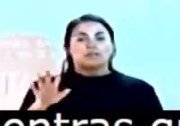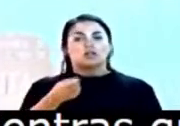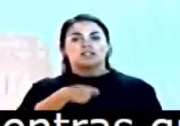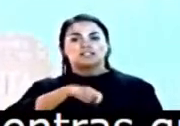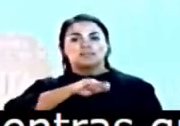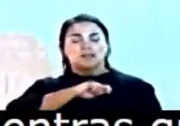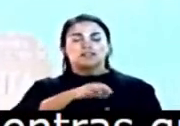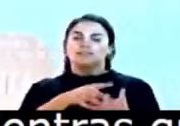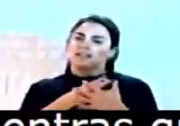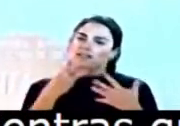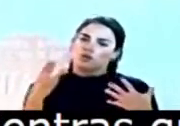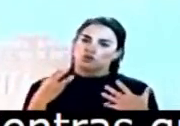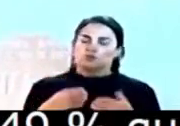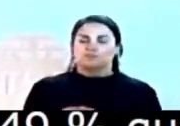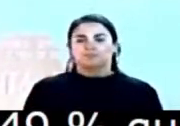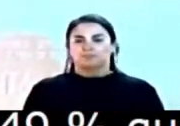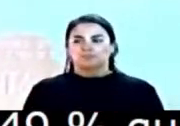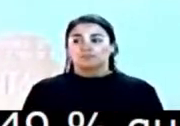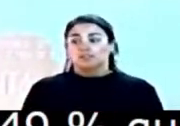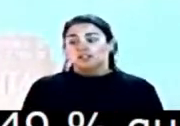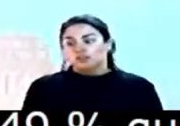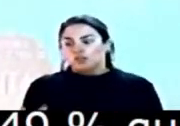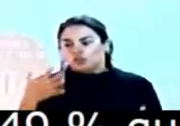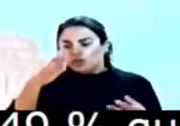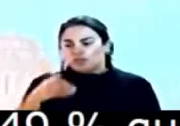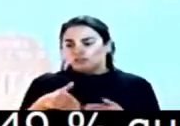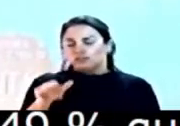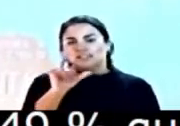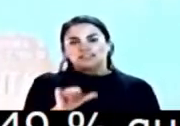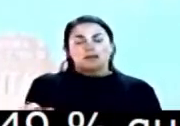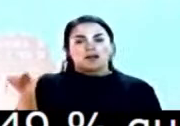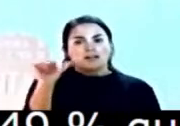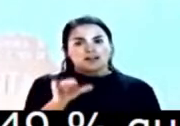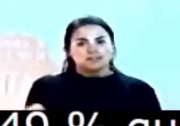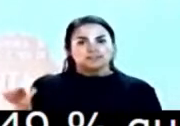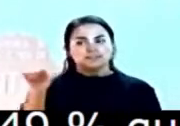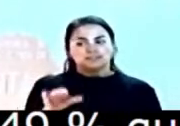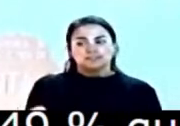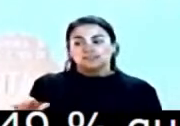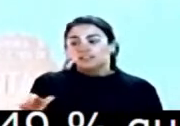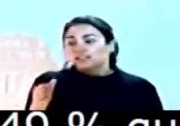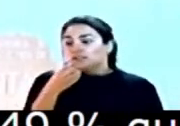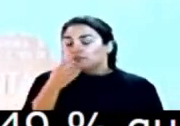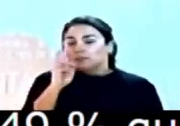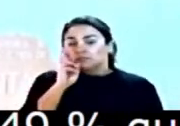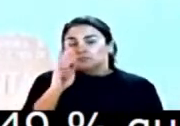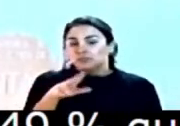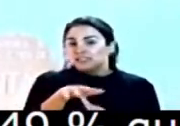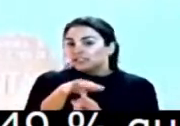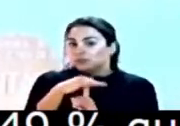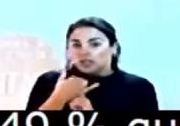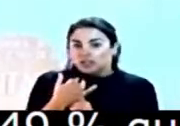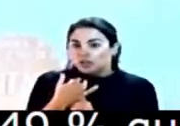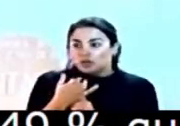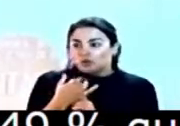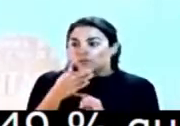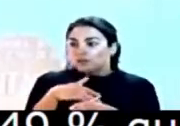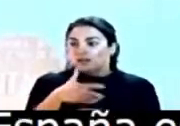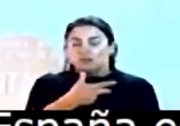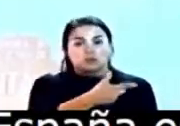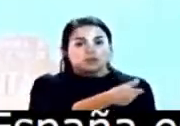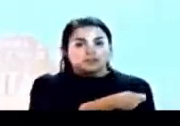es el 18%. Por tanto, yo creo que en las próximas semanas, y tal y como se marca el calendario de